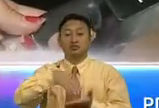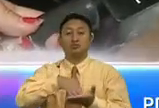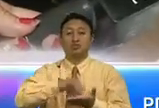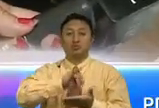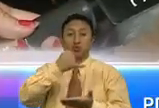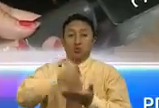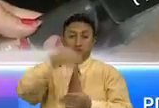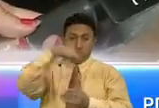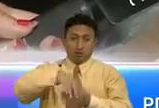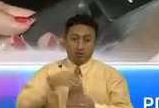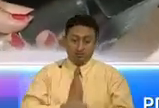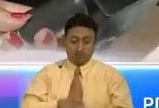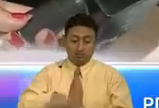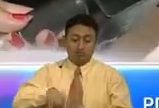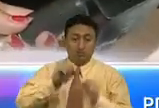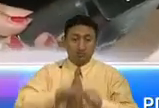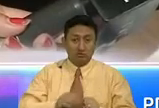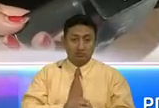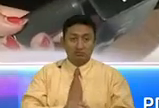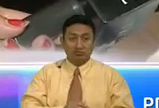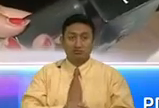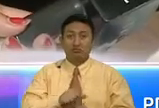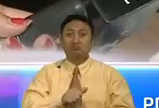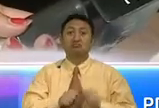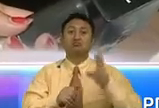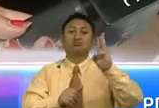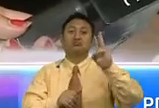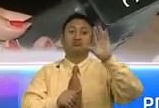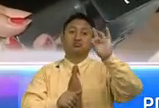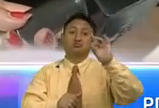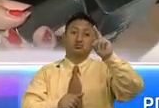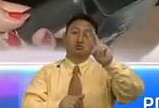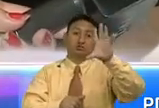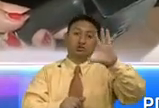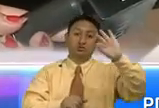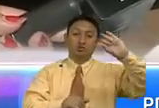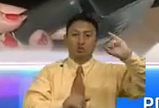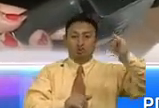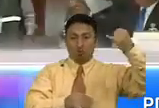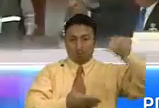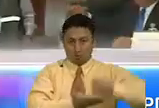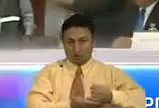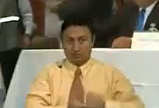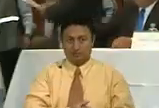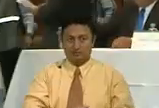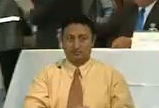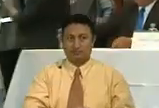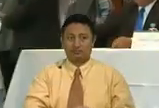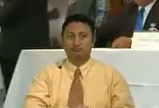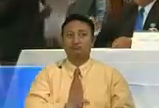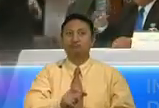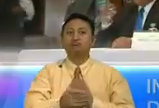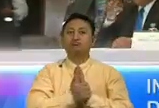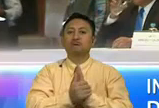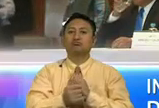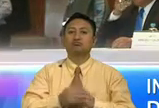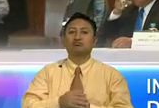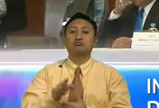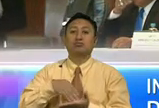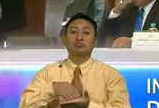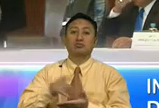voto, que a su vez se integrarán las 6.825 juntas en toda la provincia de Pichincha. Los capacitadores son miembros del